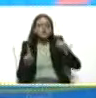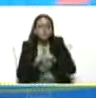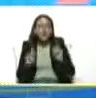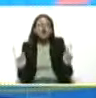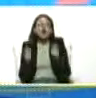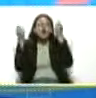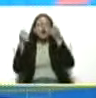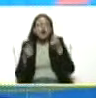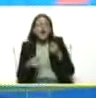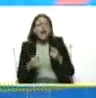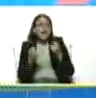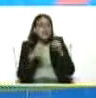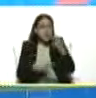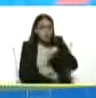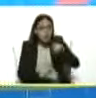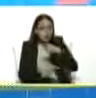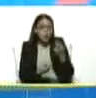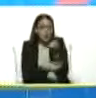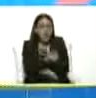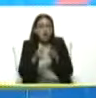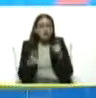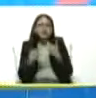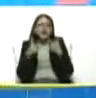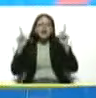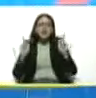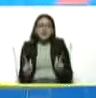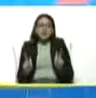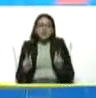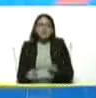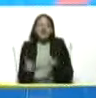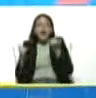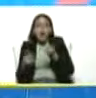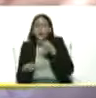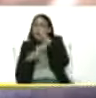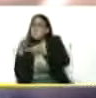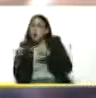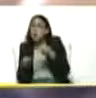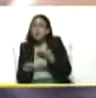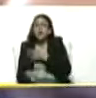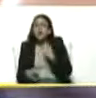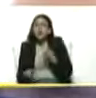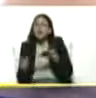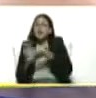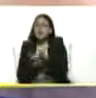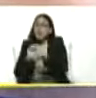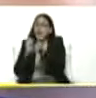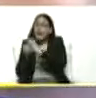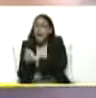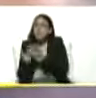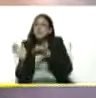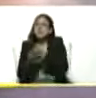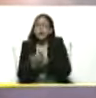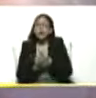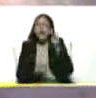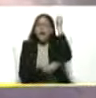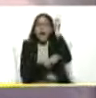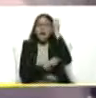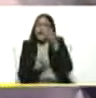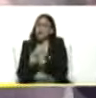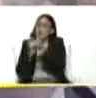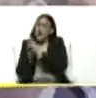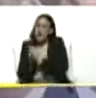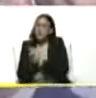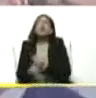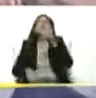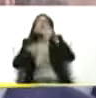libre. Para la política, elecciones. Si usted quiere elegir otro alcalde, elecciones, elíjalo. Si